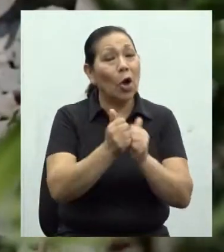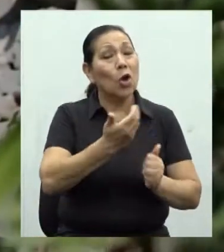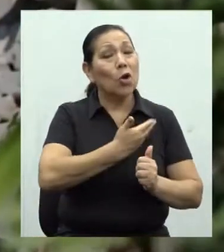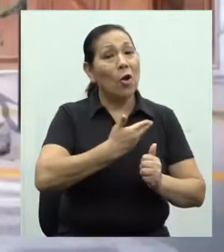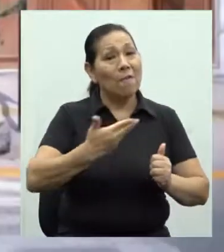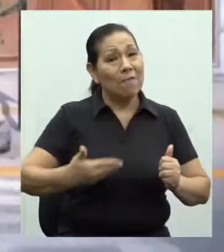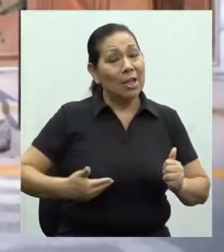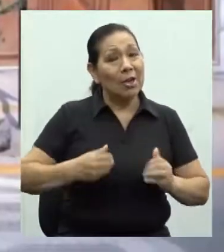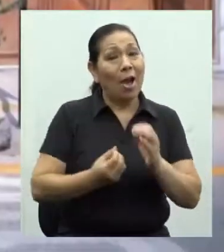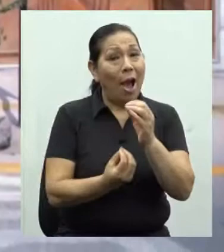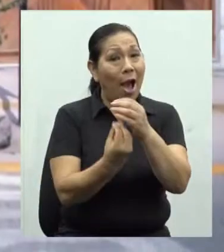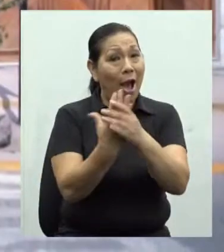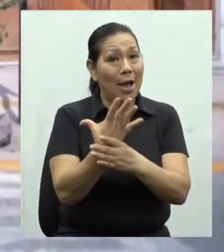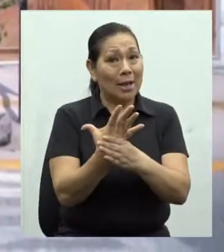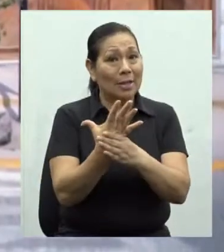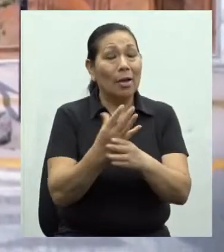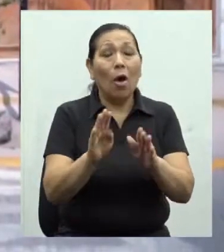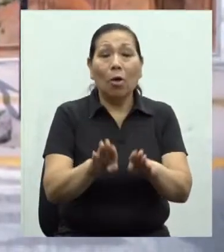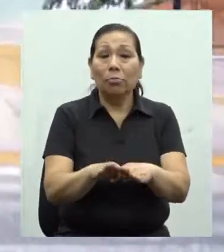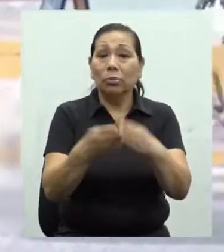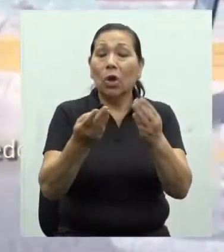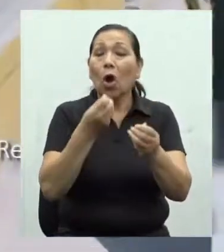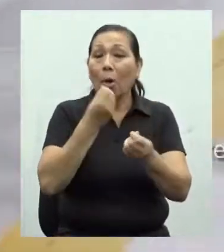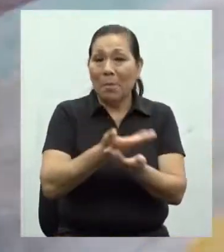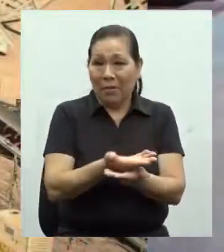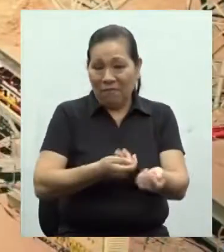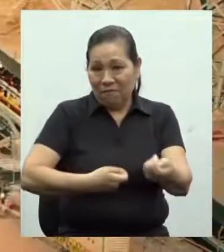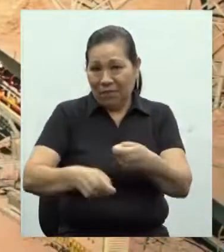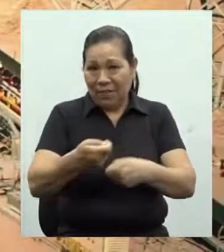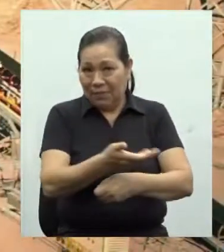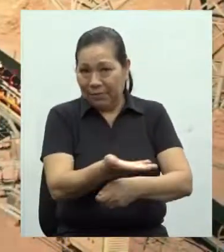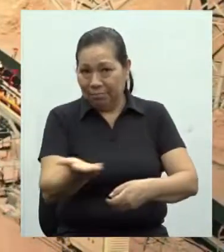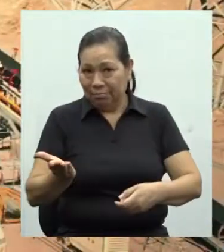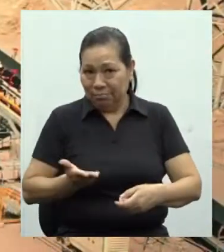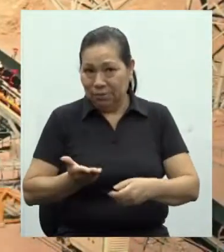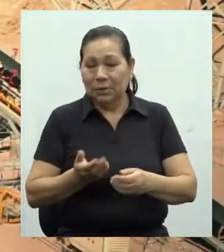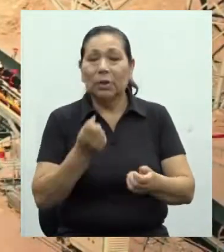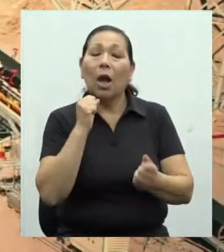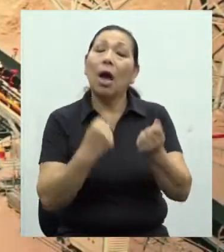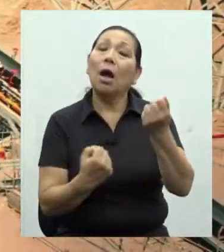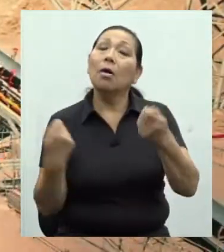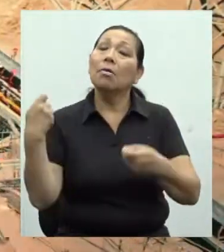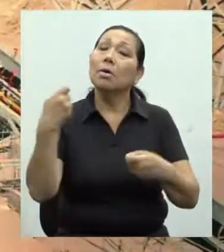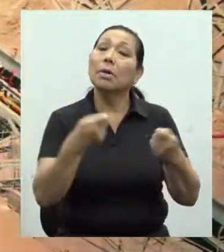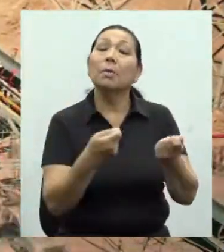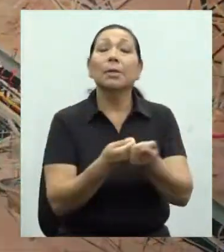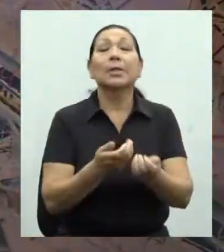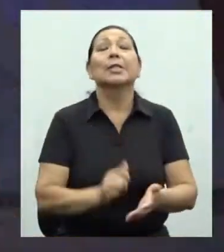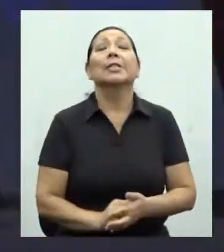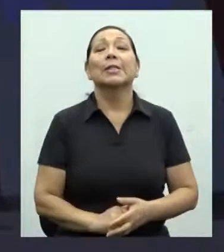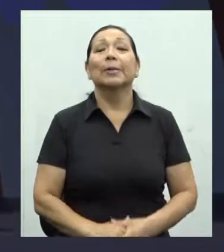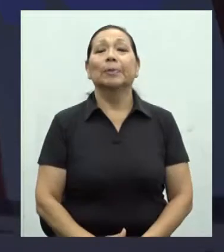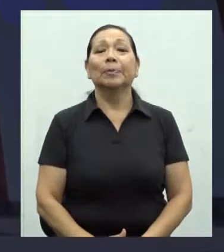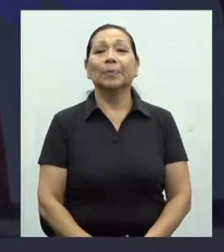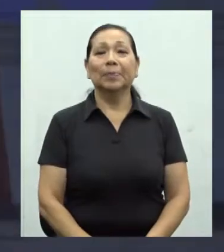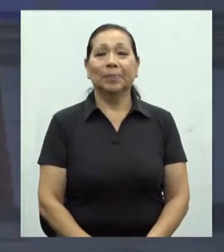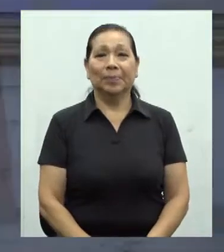Gobierno Regional de Arequipa reabrir comedor. Emiten sentencias sobre aporte por regulación.